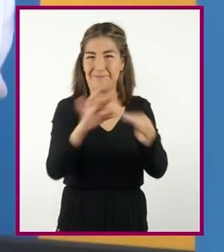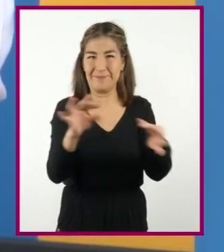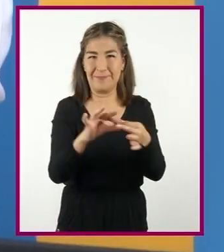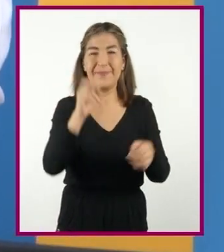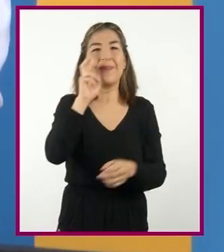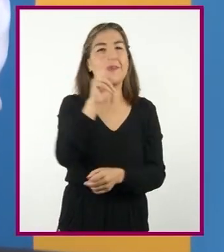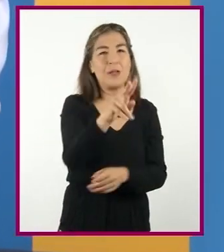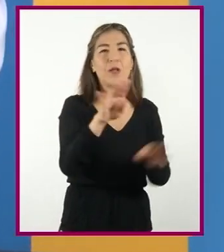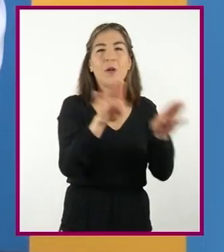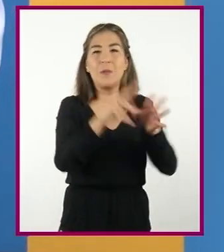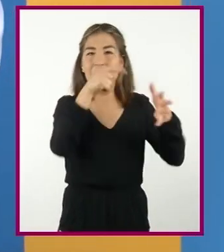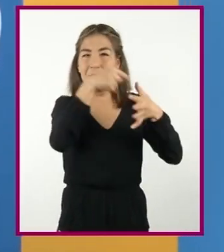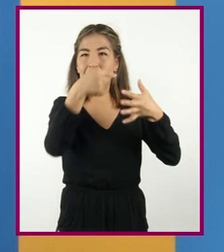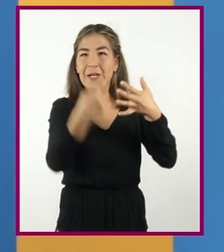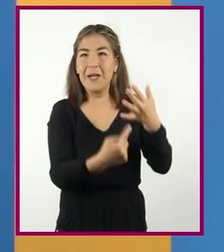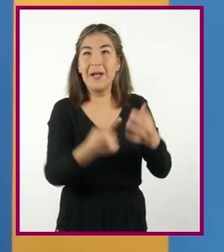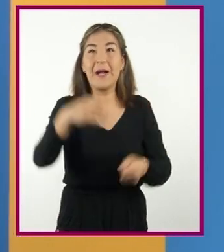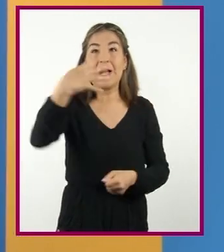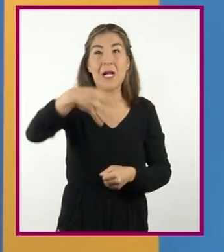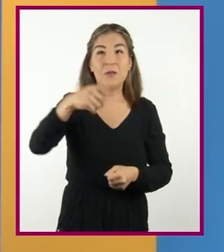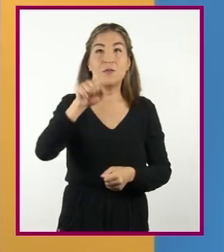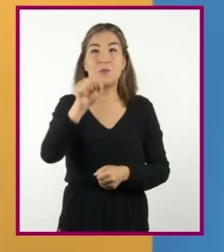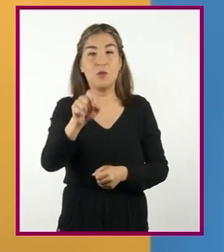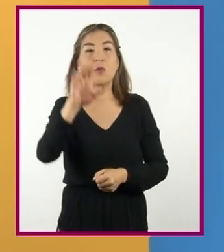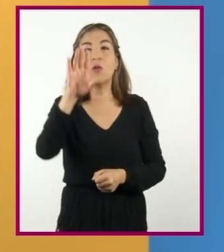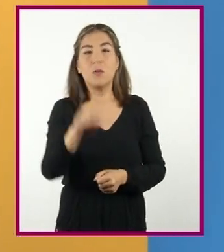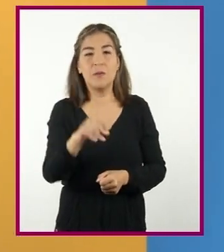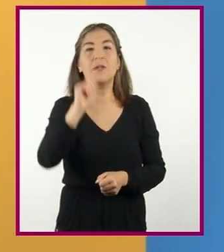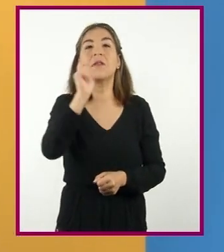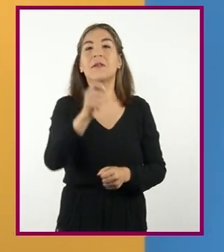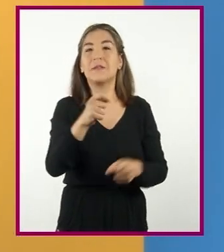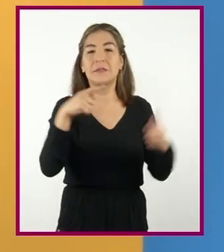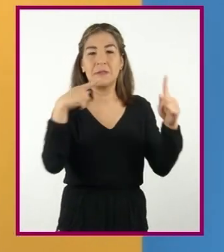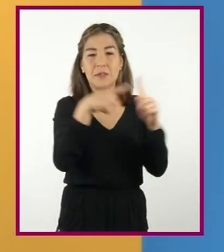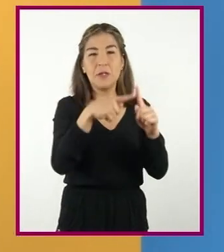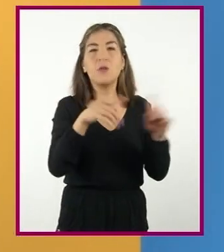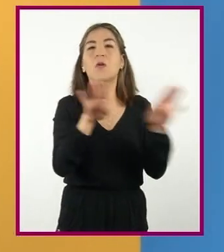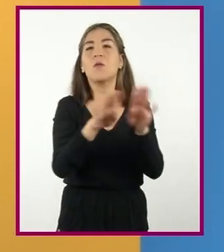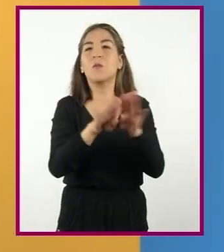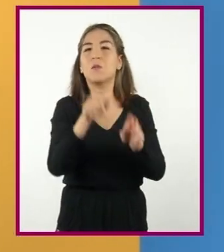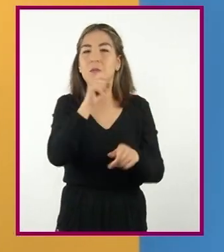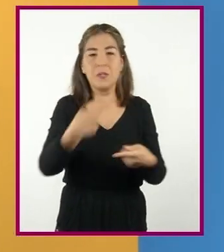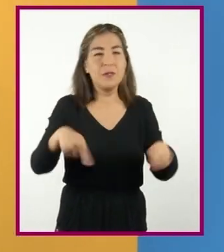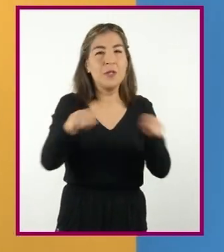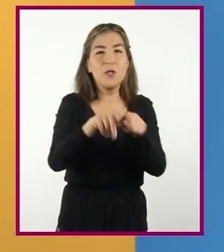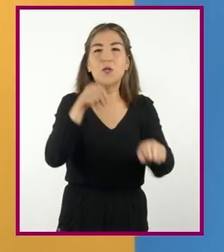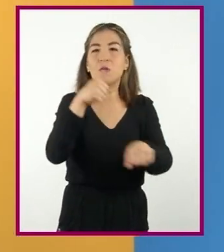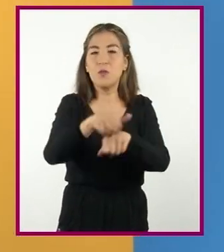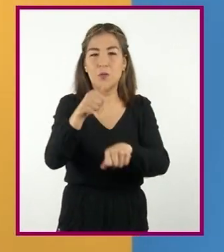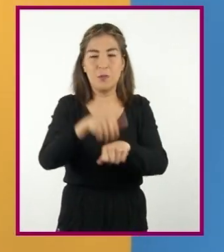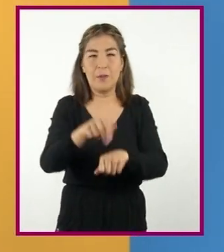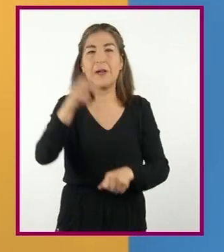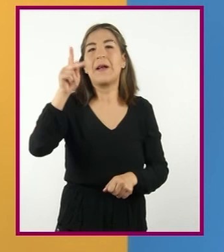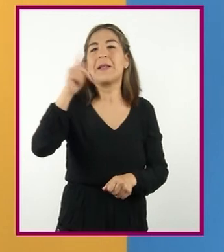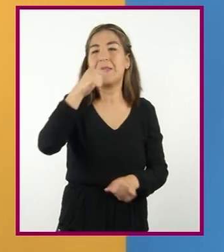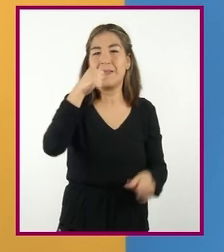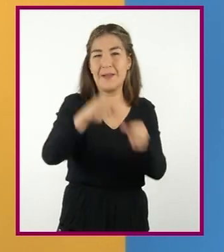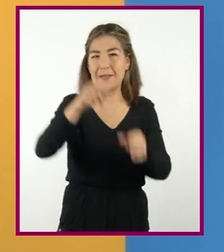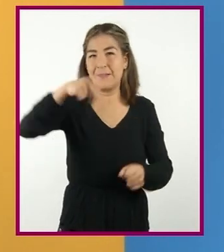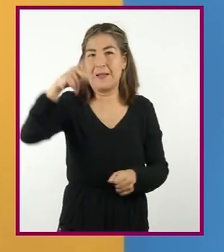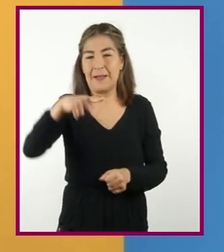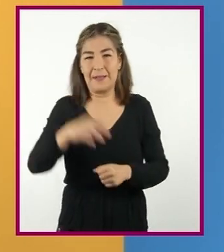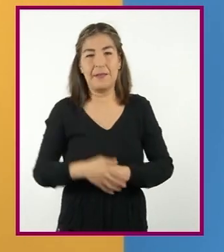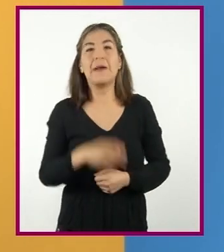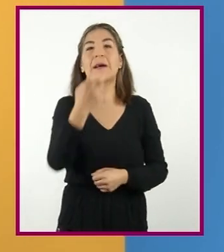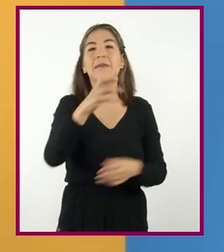casos particulares, 14.90 es el factor o la constante de proporcionalidad K, por lo que hay